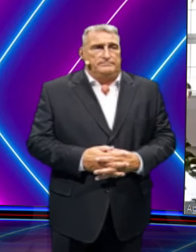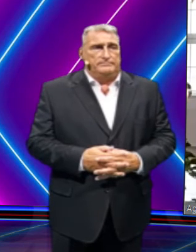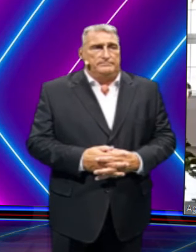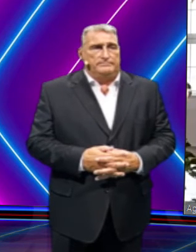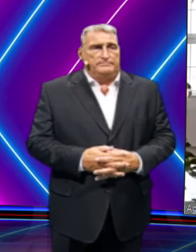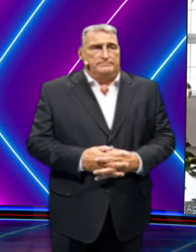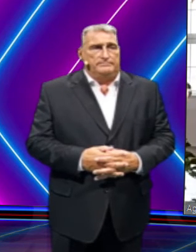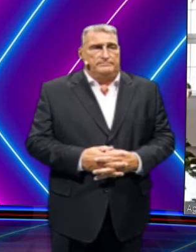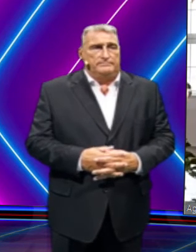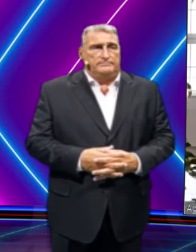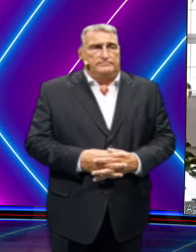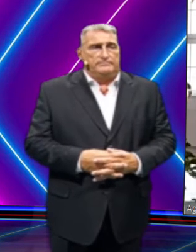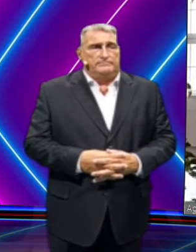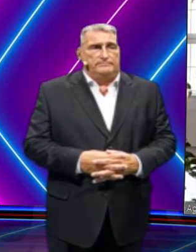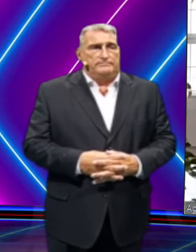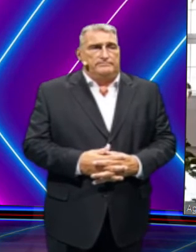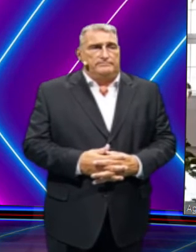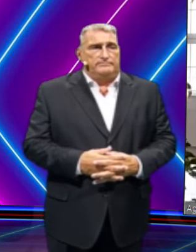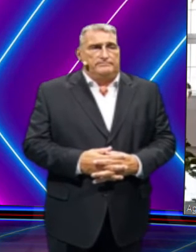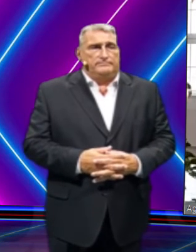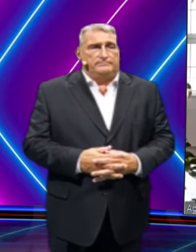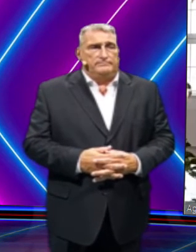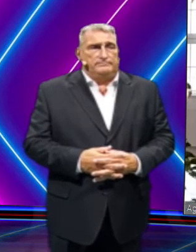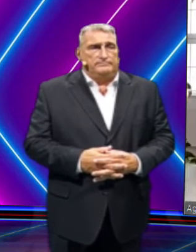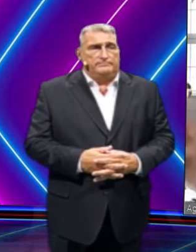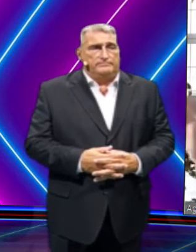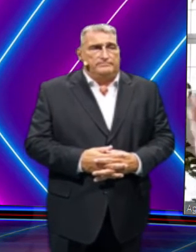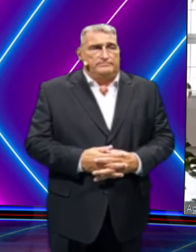o mayo diga, che, mirá,